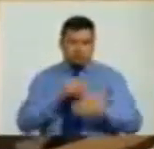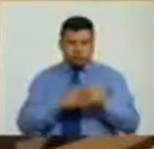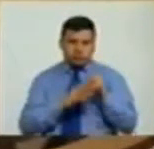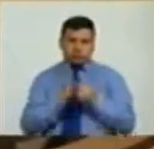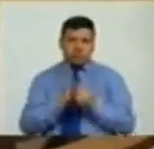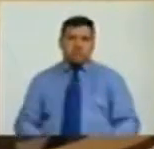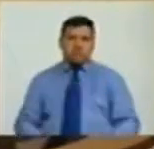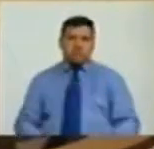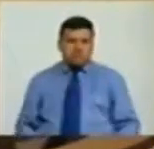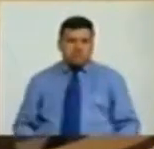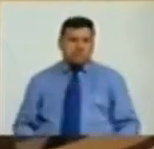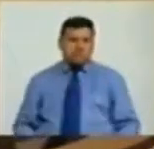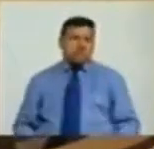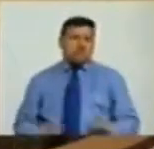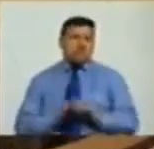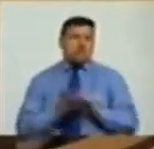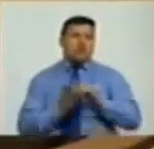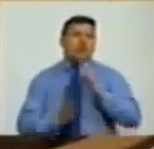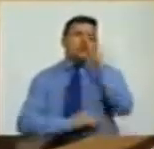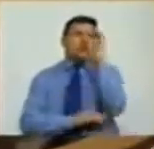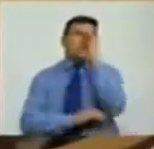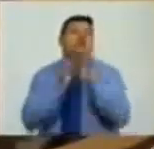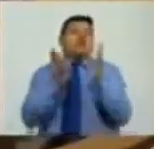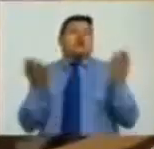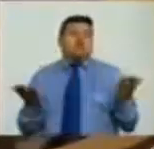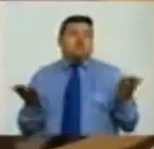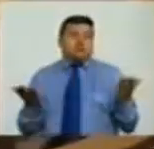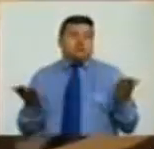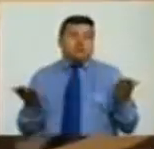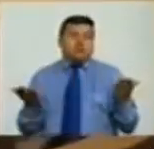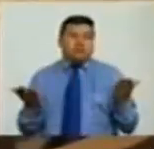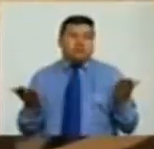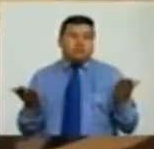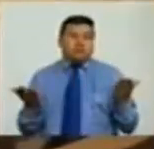particular de la suerte futura del pueblo colombiano,